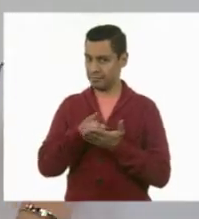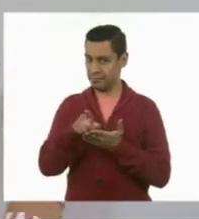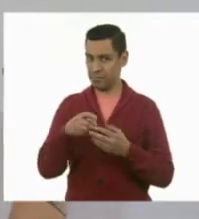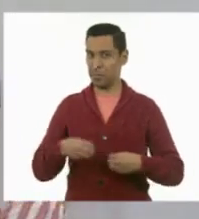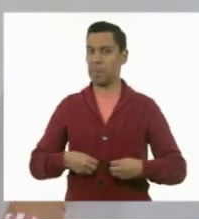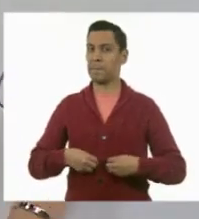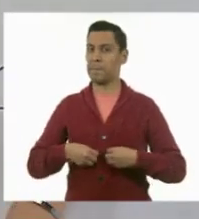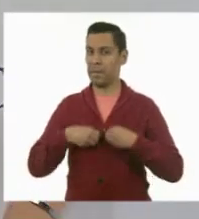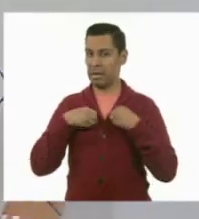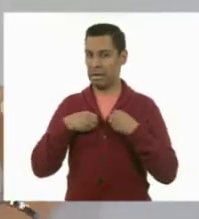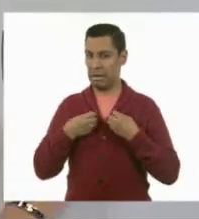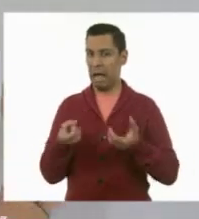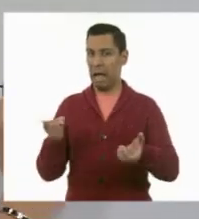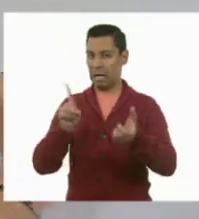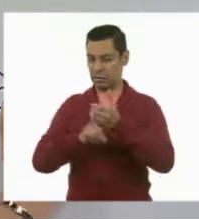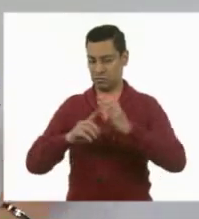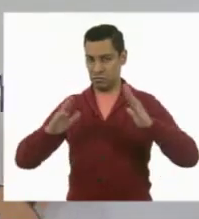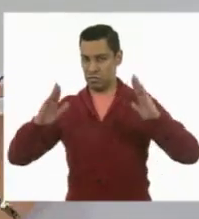violencia.